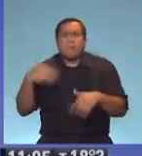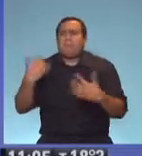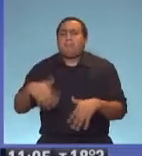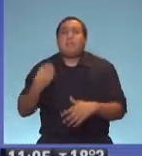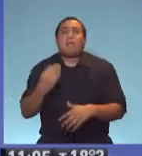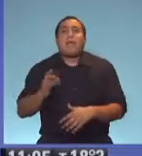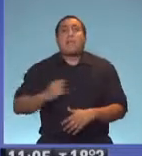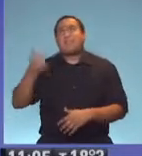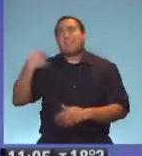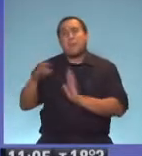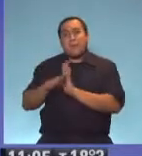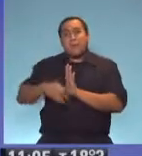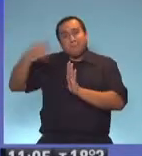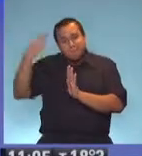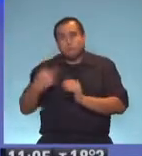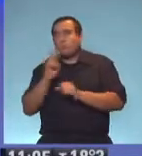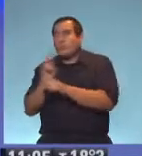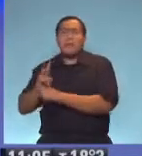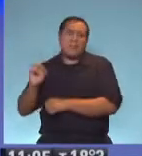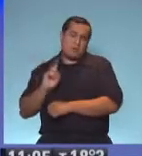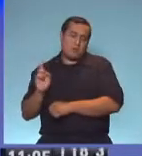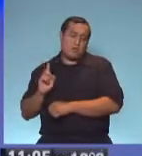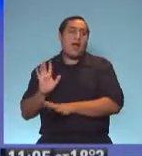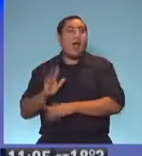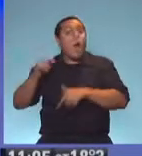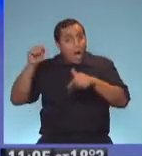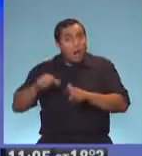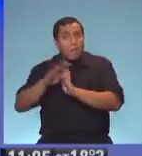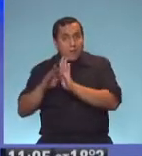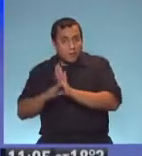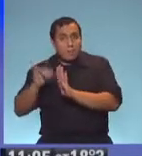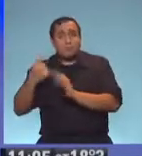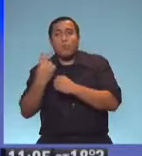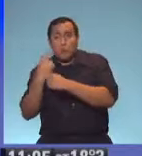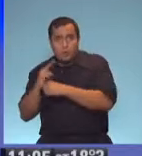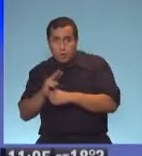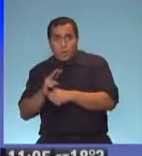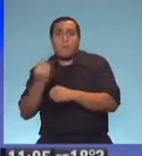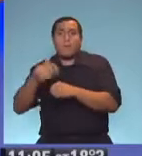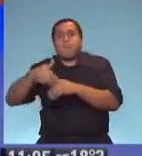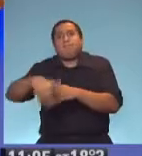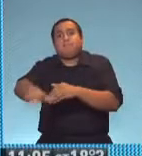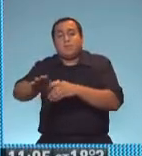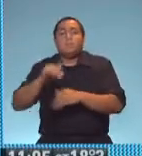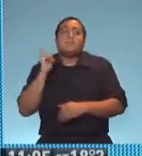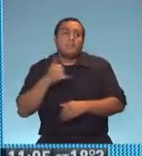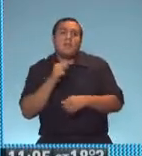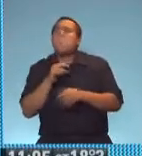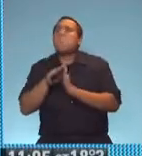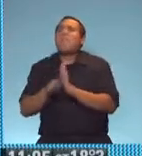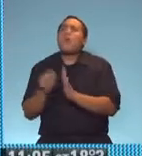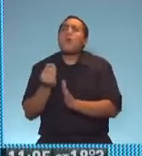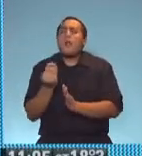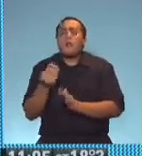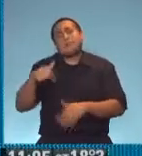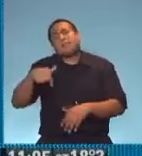año atrás no se tomaron las medidas preventivas que hay que tomar. Hoy se están tomando medidas preventivas para lo que viene también. Hoy se están tomando medidas preventivas. ¿Cuáles son? Bueno,